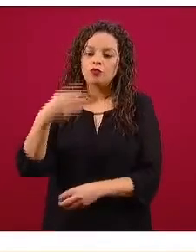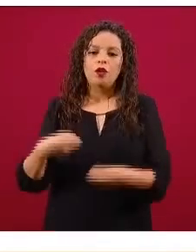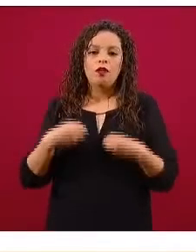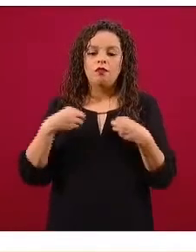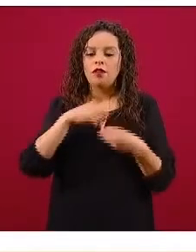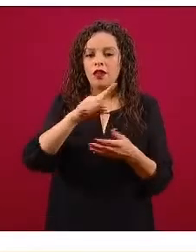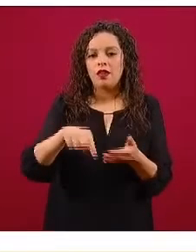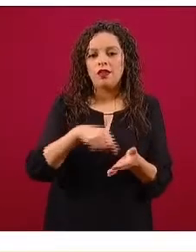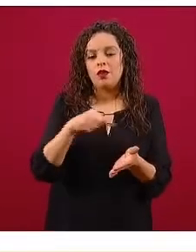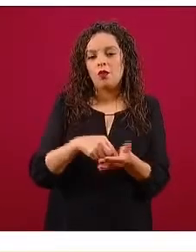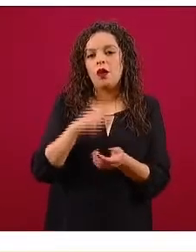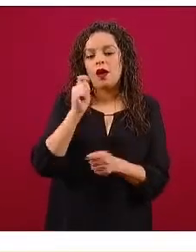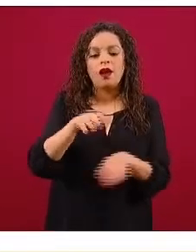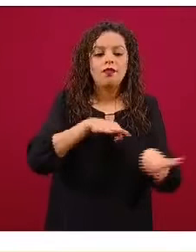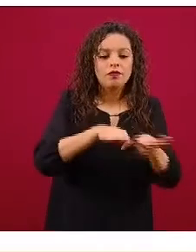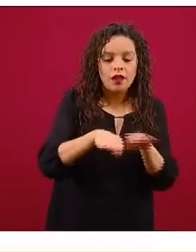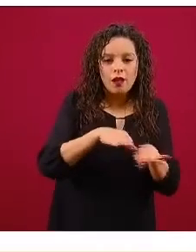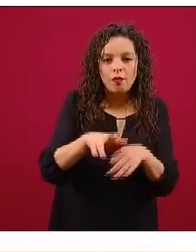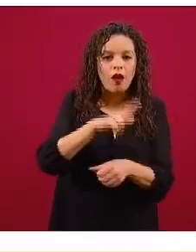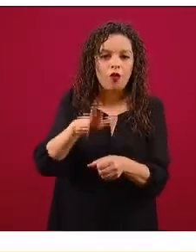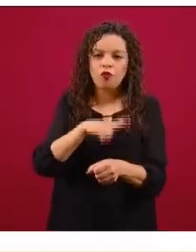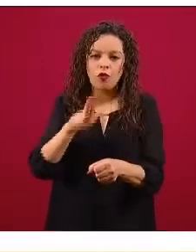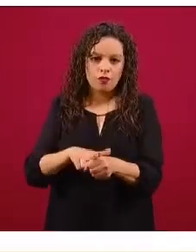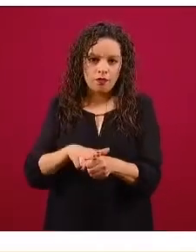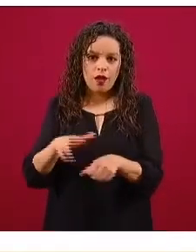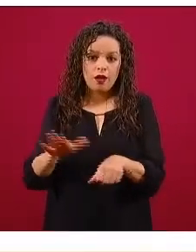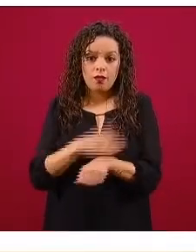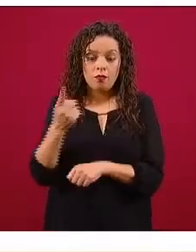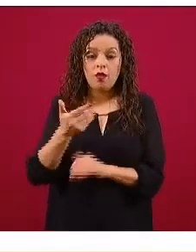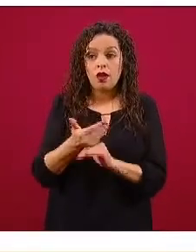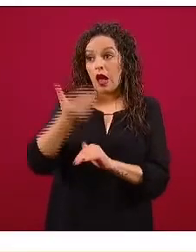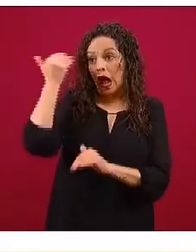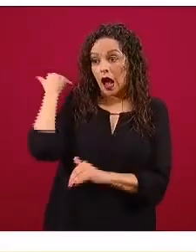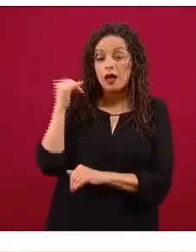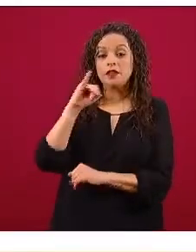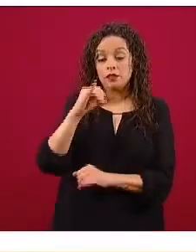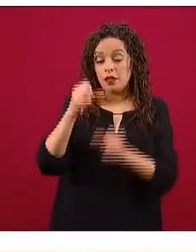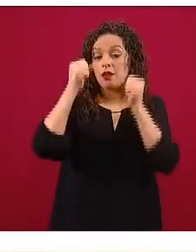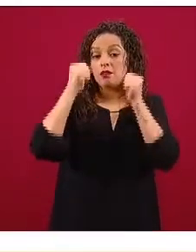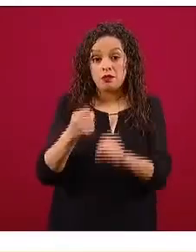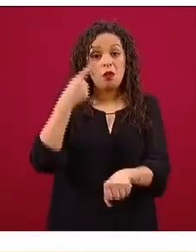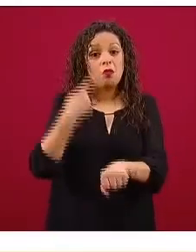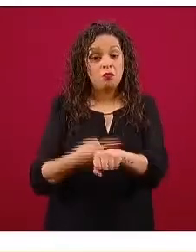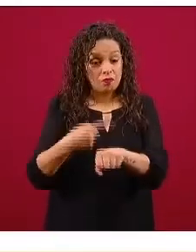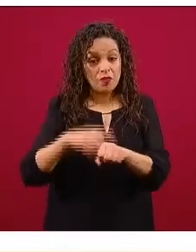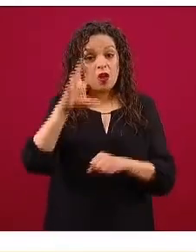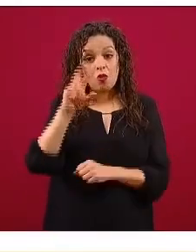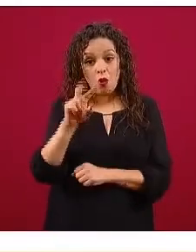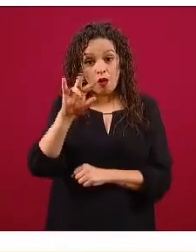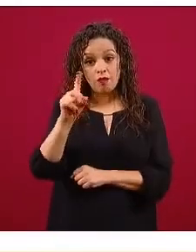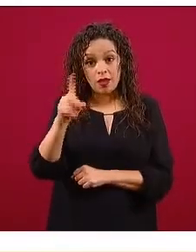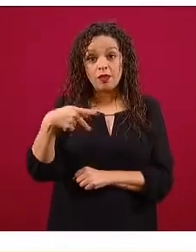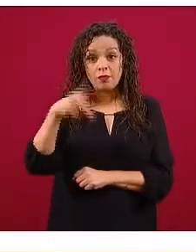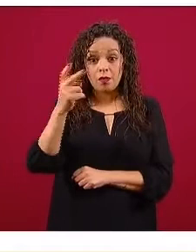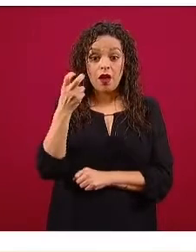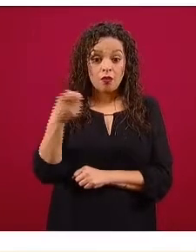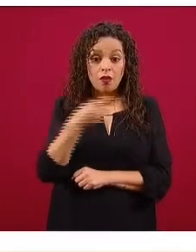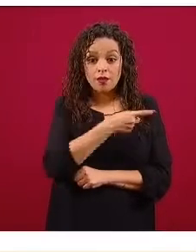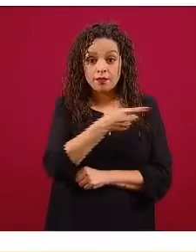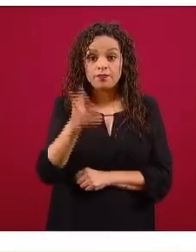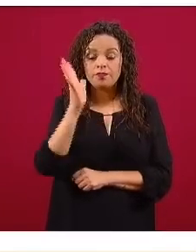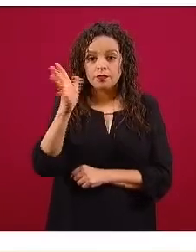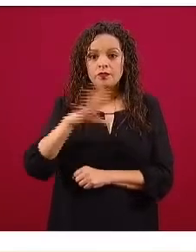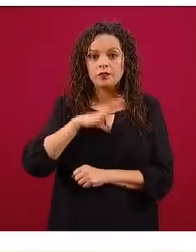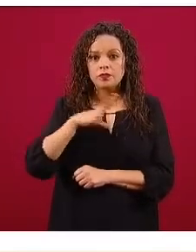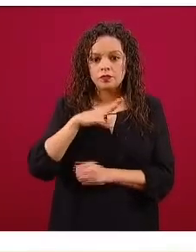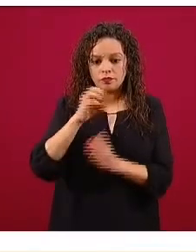laboral sabiendo que fueron casos confirmados de kobe 19 todas estas personas tienen un resultado de